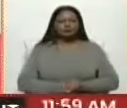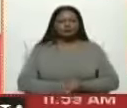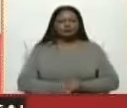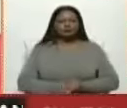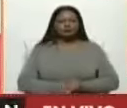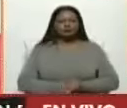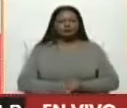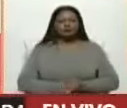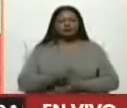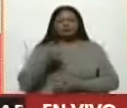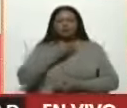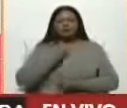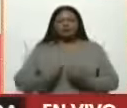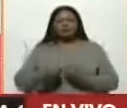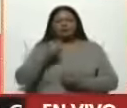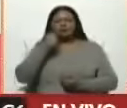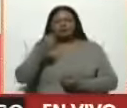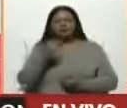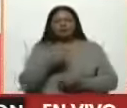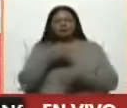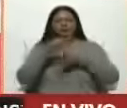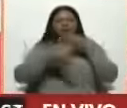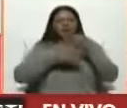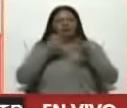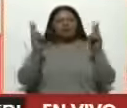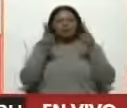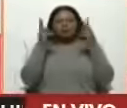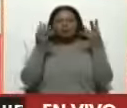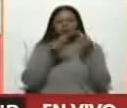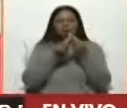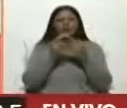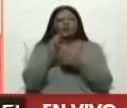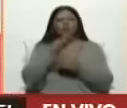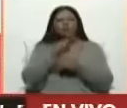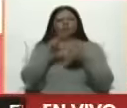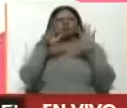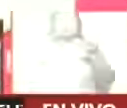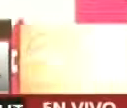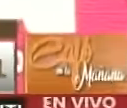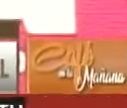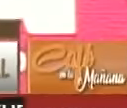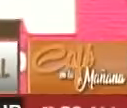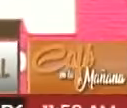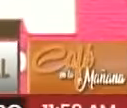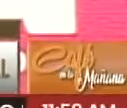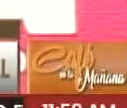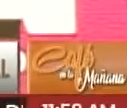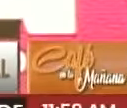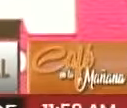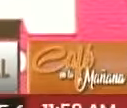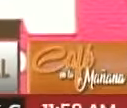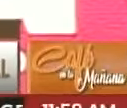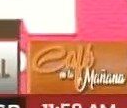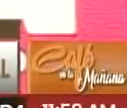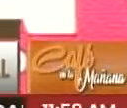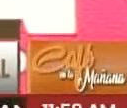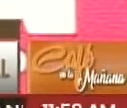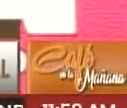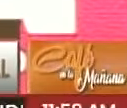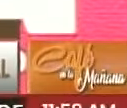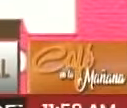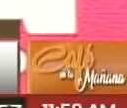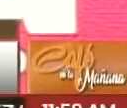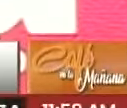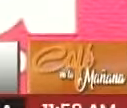Ayer el presidente decía que con la victoria del 28 al país se le garantizan 50 años de prosperidad,